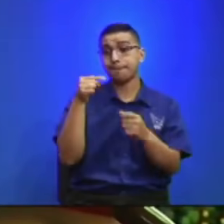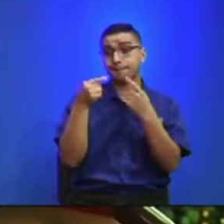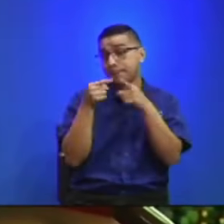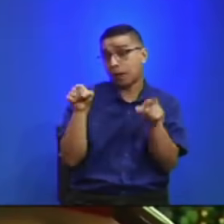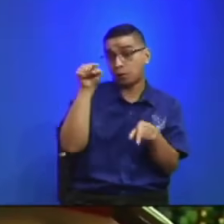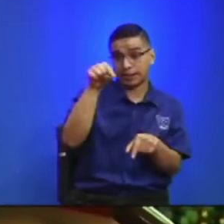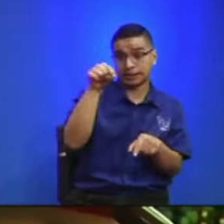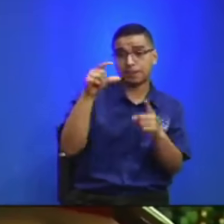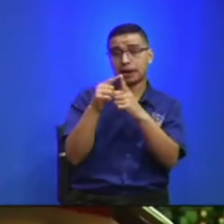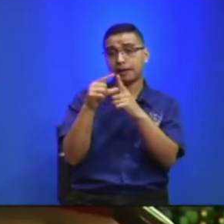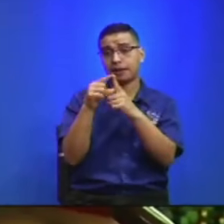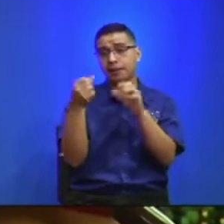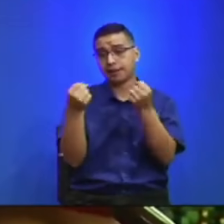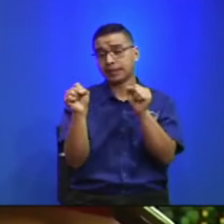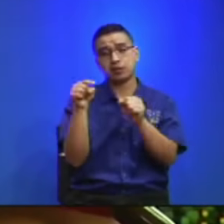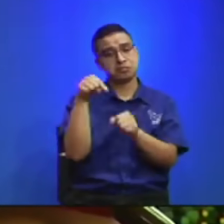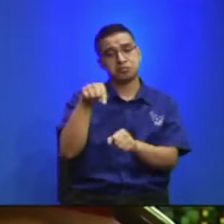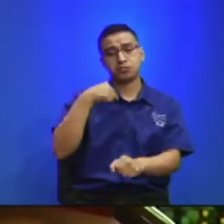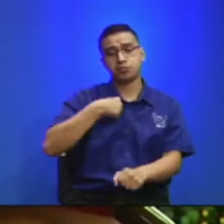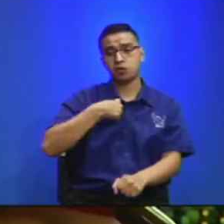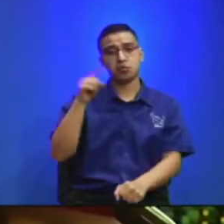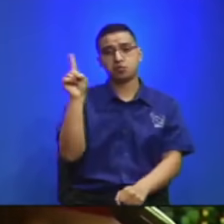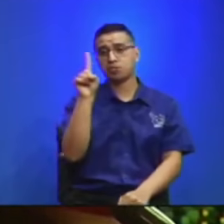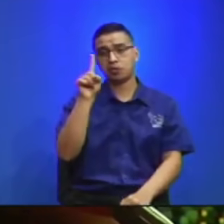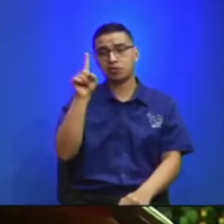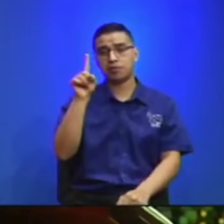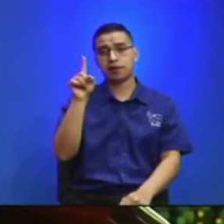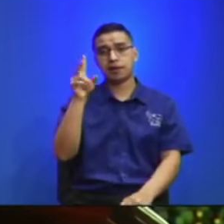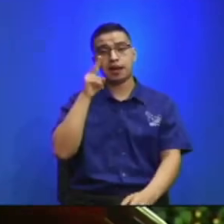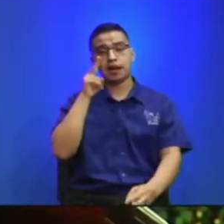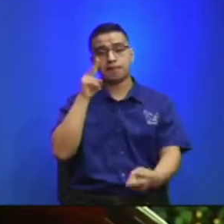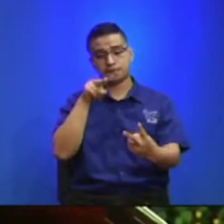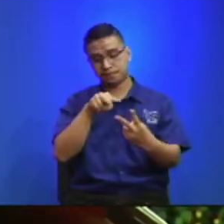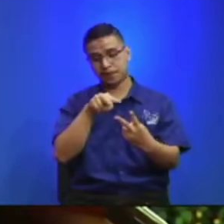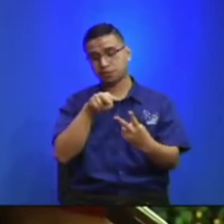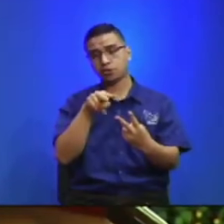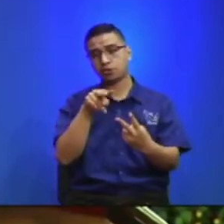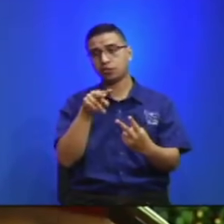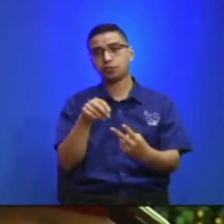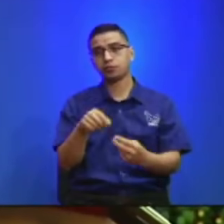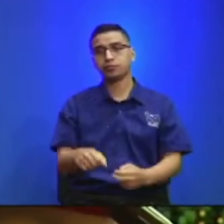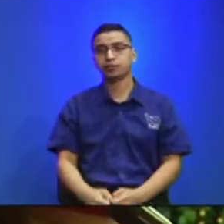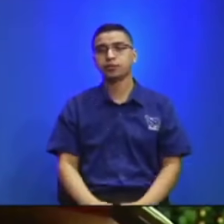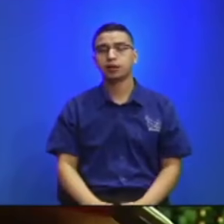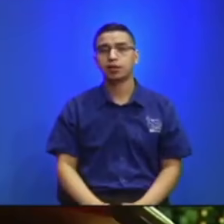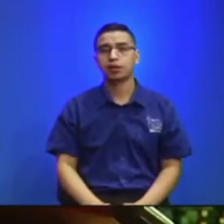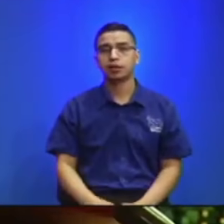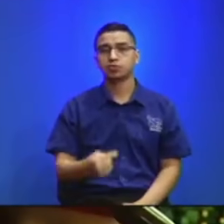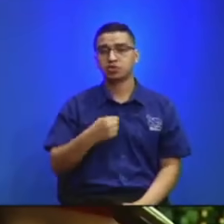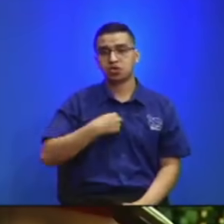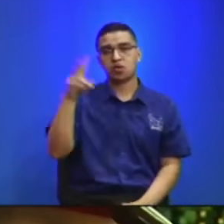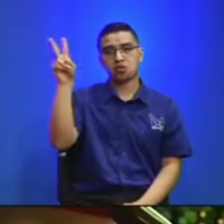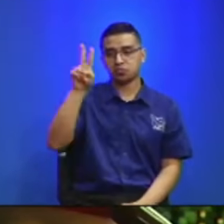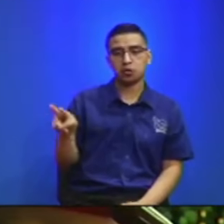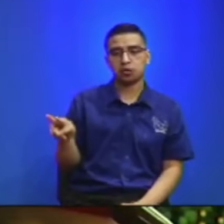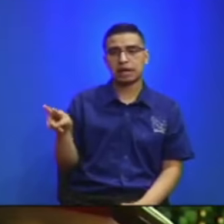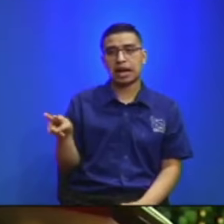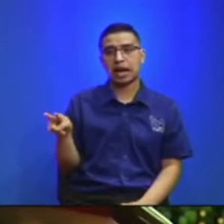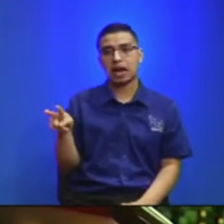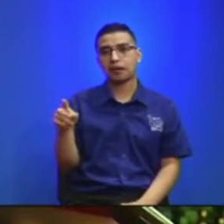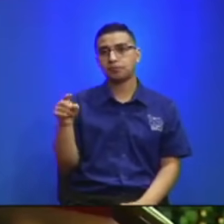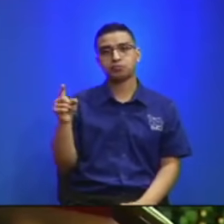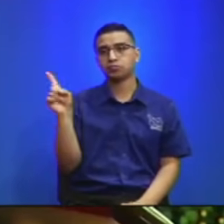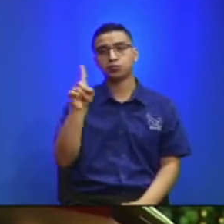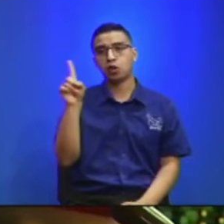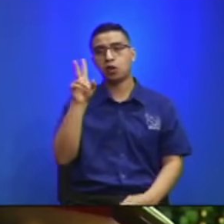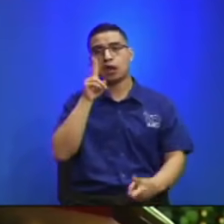por eso estoy emocionado y agradecido con señor por qué razón porque yo nunca como no la había visto